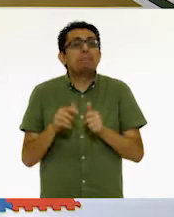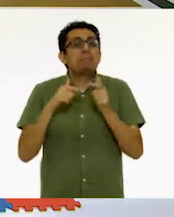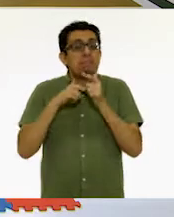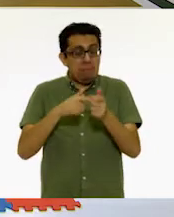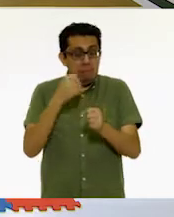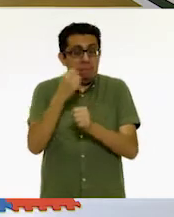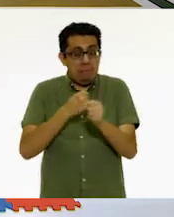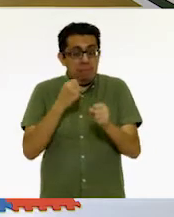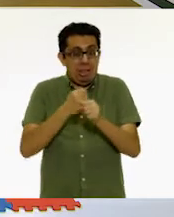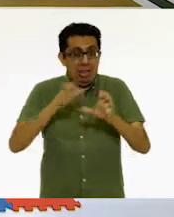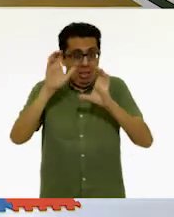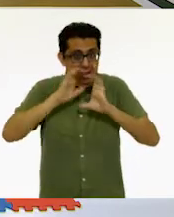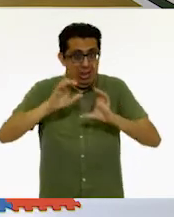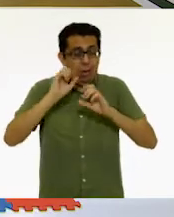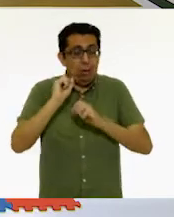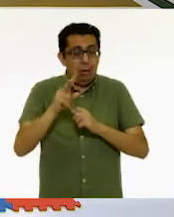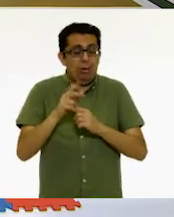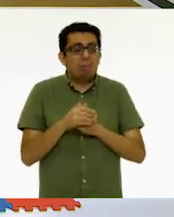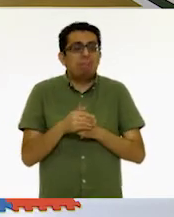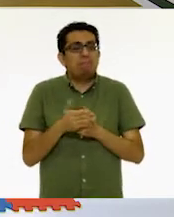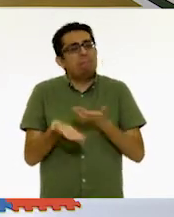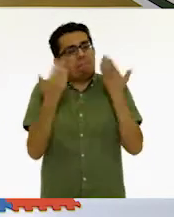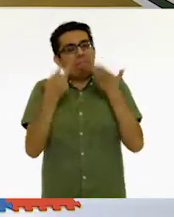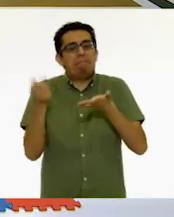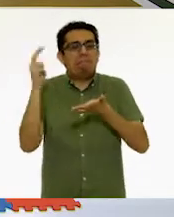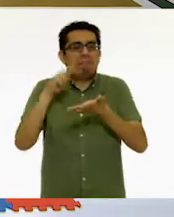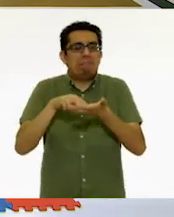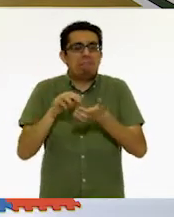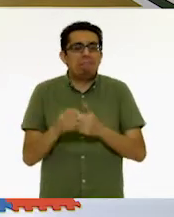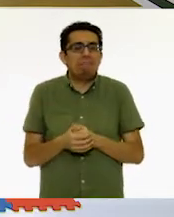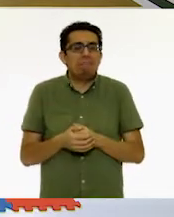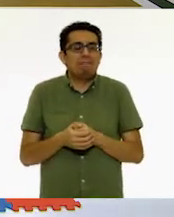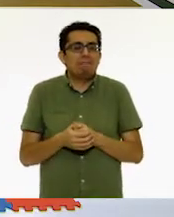nuestra canción? Sí, sí, sí. Muy bien. Va, todos arriba. ¡Vénganse! Dos, tres.